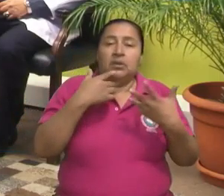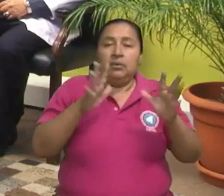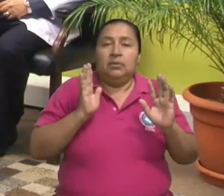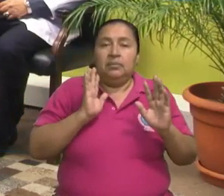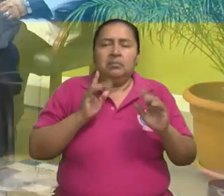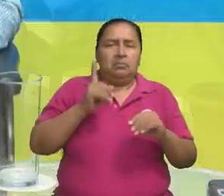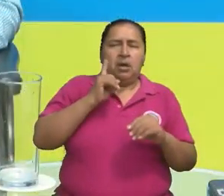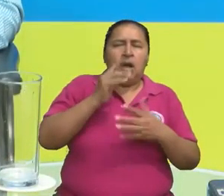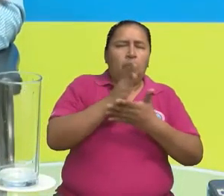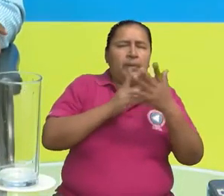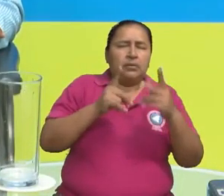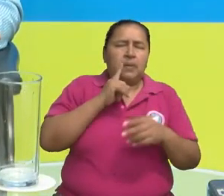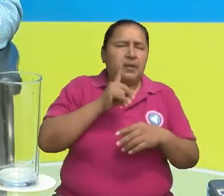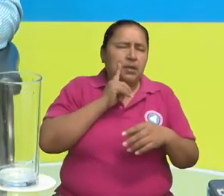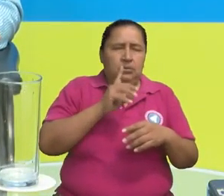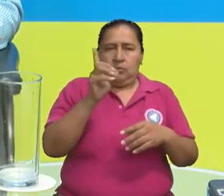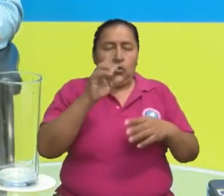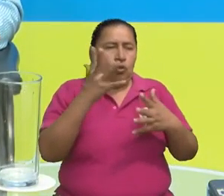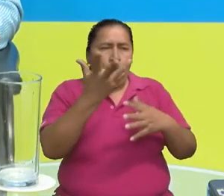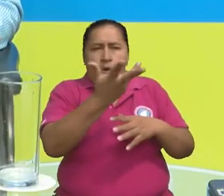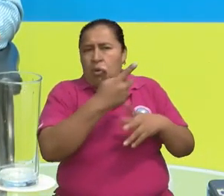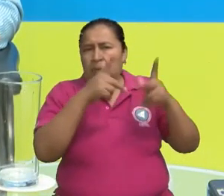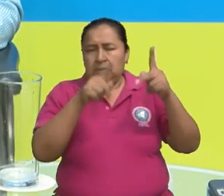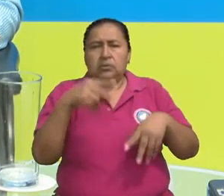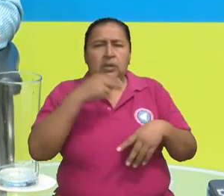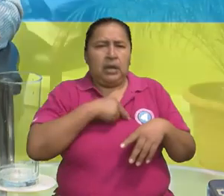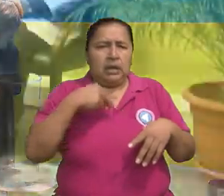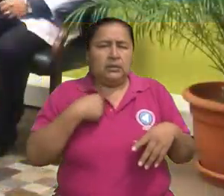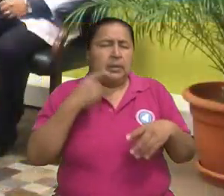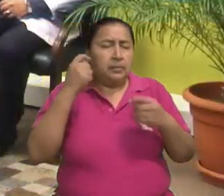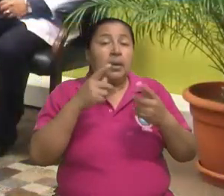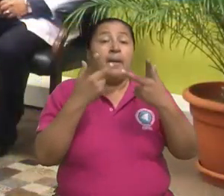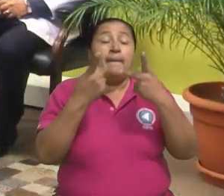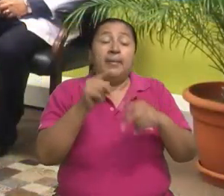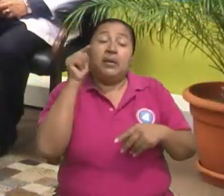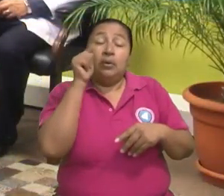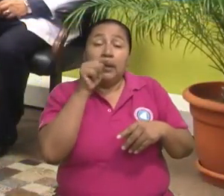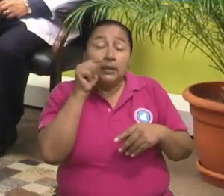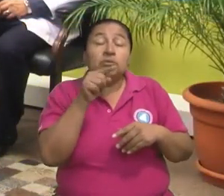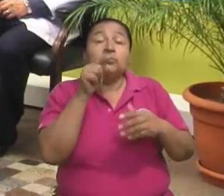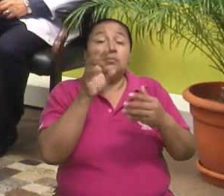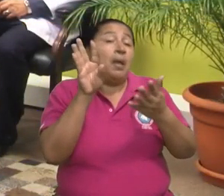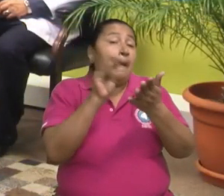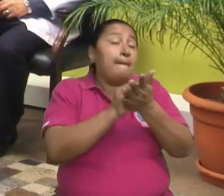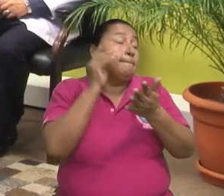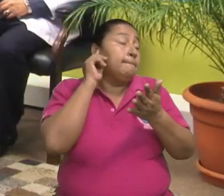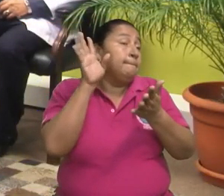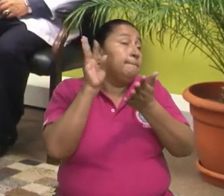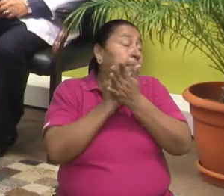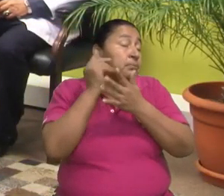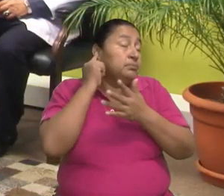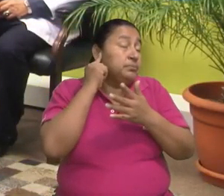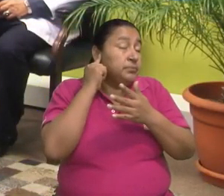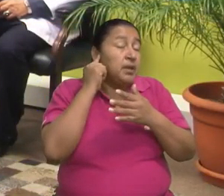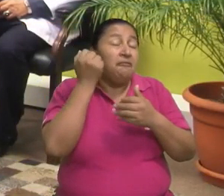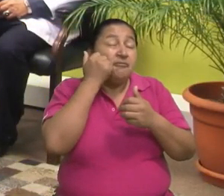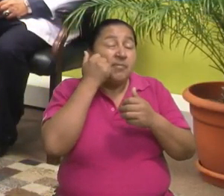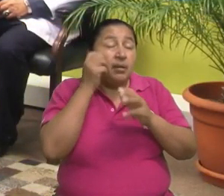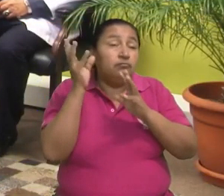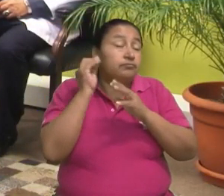todo el mundo de todo el mundo pero ese es un factor de contaminación del conducto auditivo